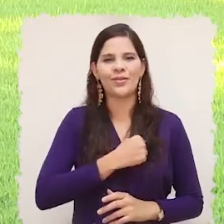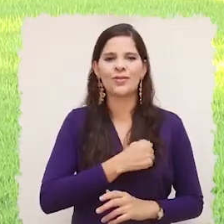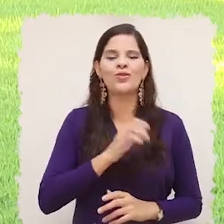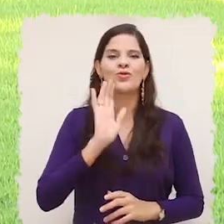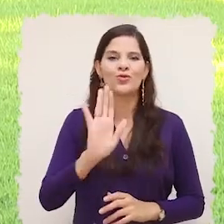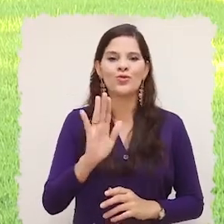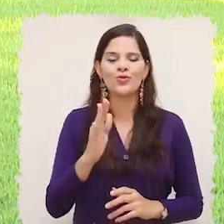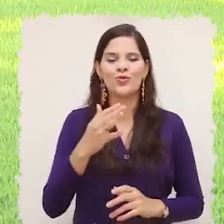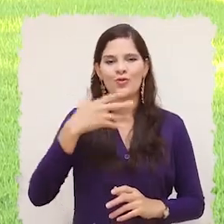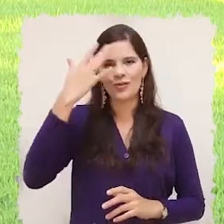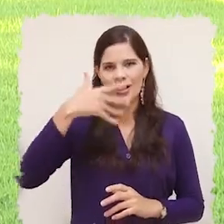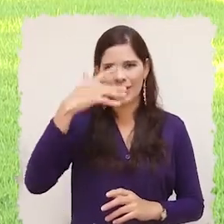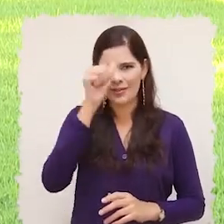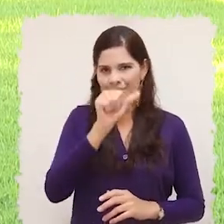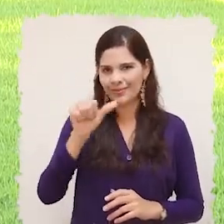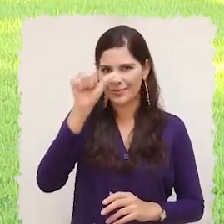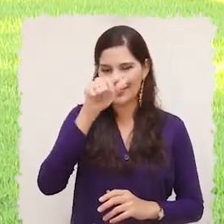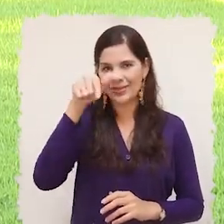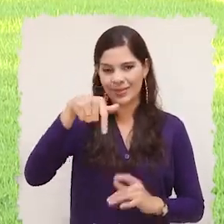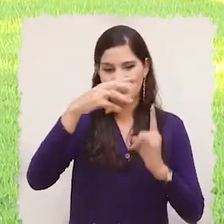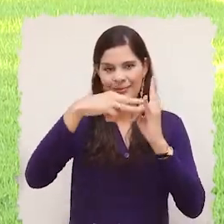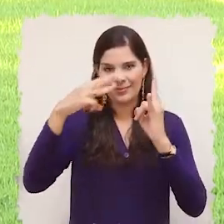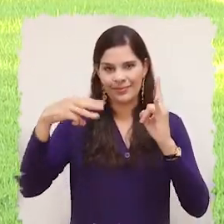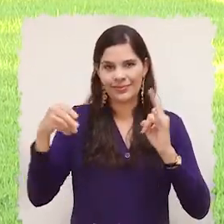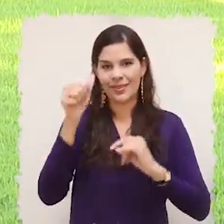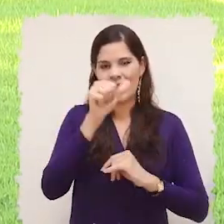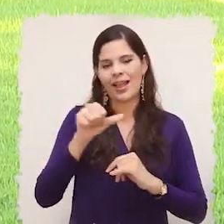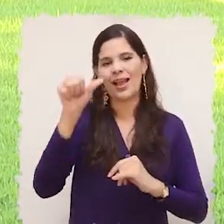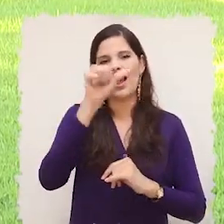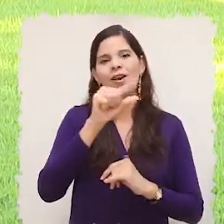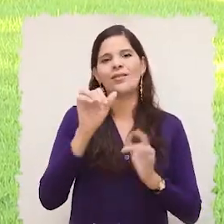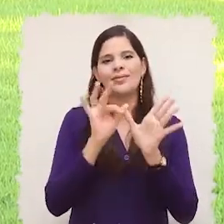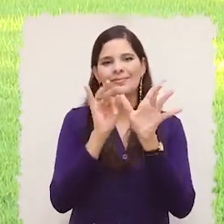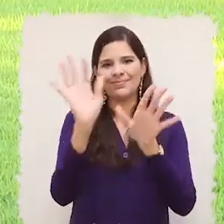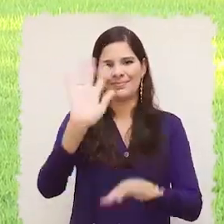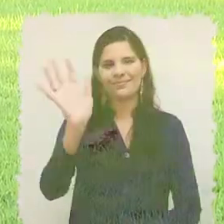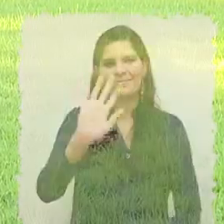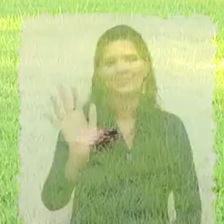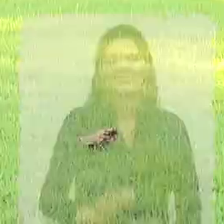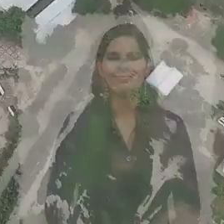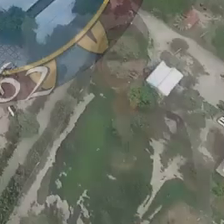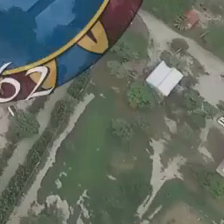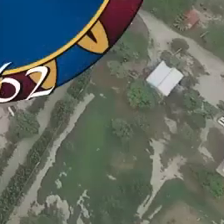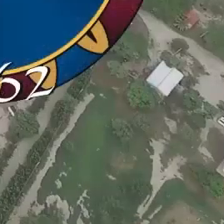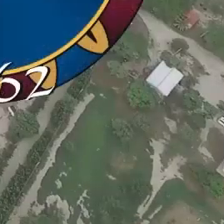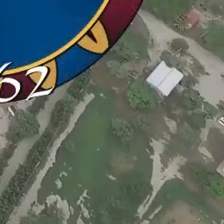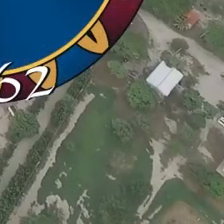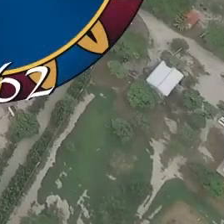Recuerden seguirnos en nuestras redes sociales, @unimagdalena y @elcampusTV. Hasta pronto.